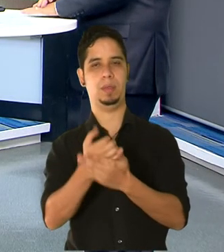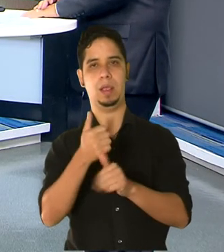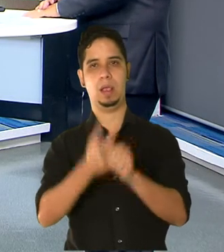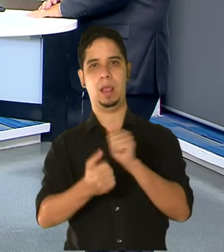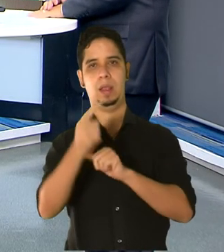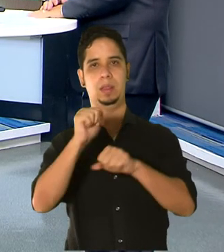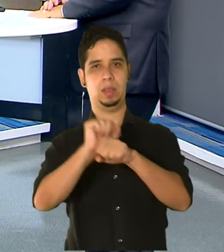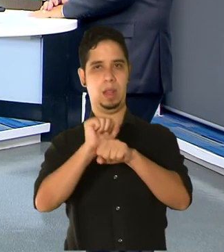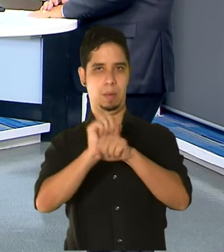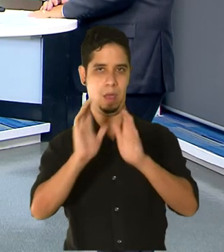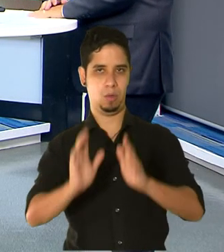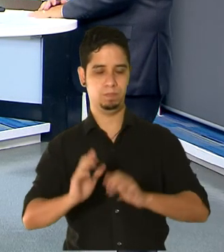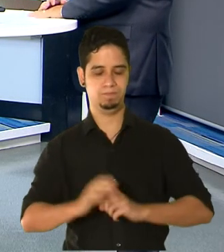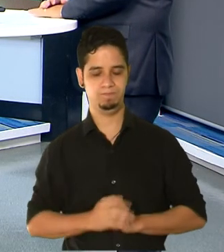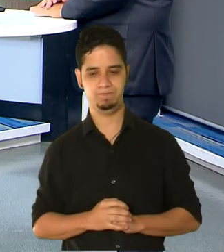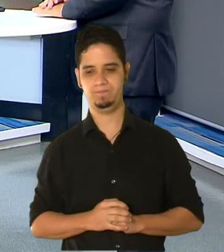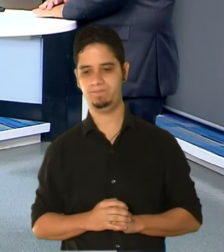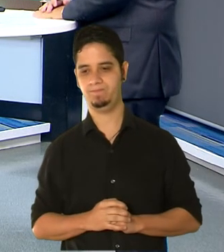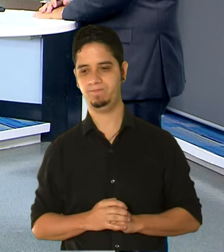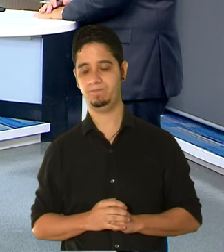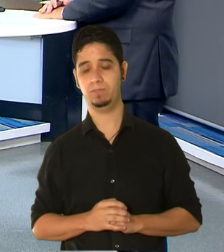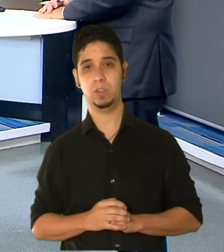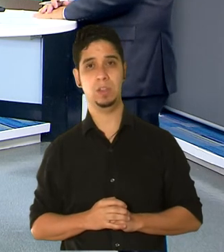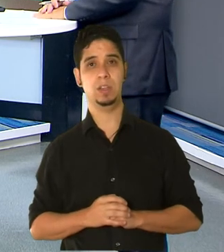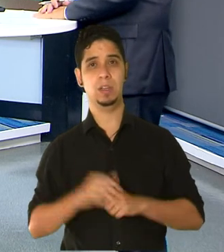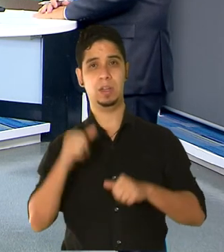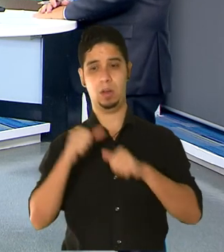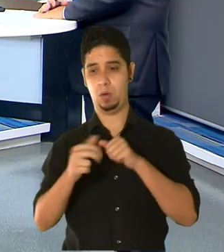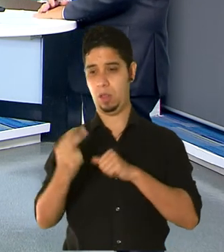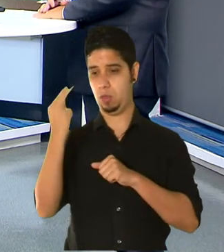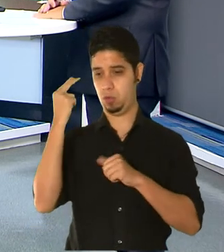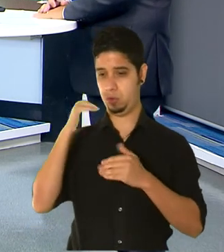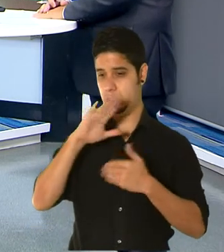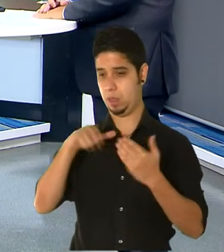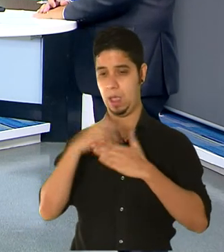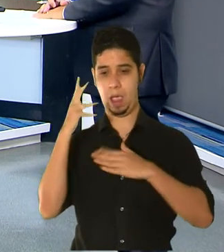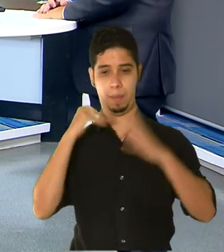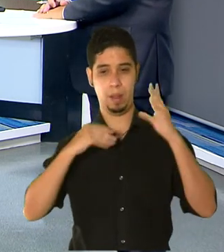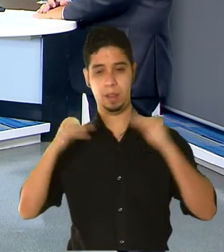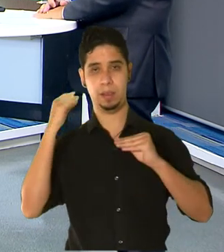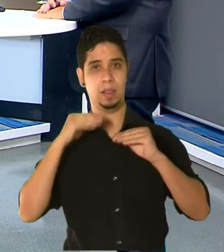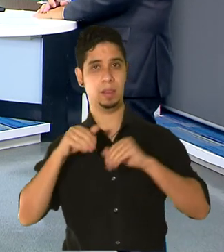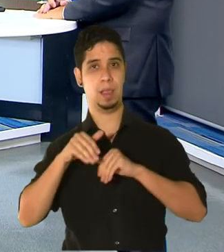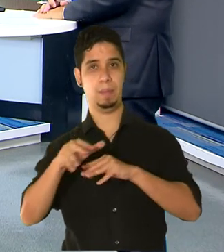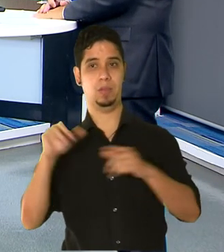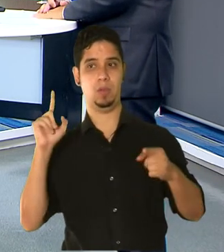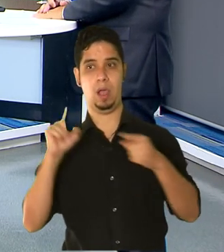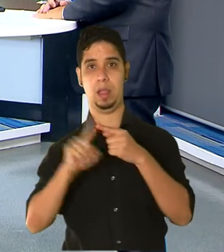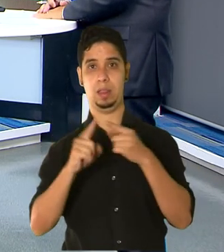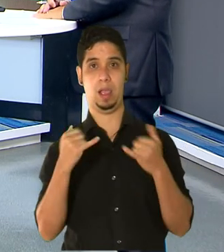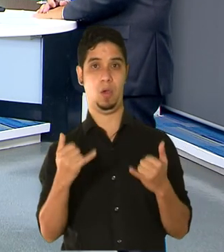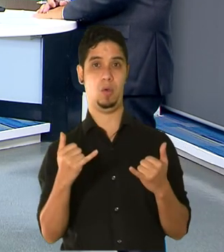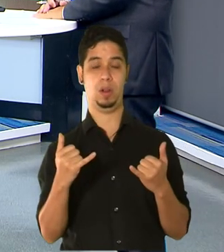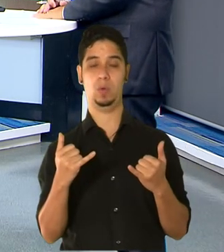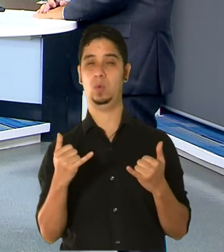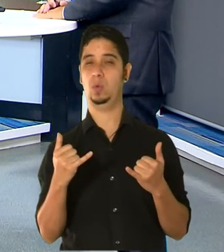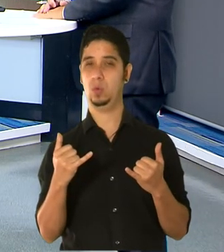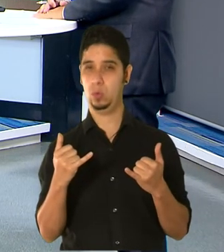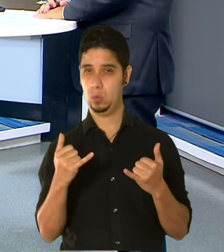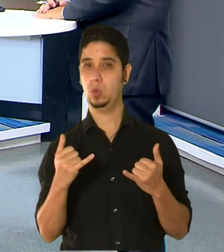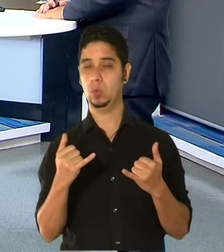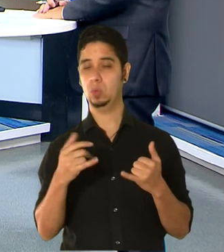recordando toda esta vivencia que hemos tenido de marzo del año pasado para que ha sido bien